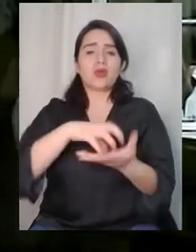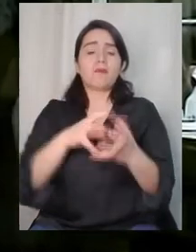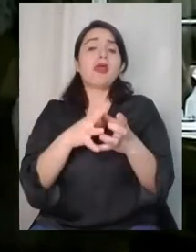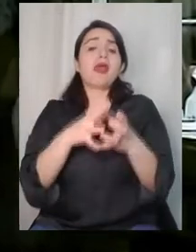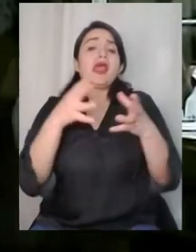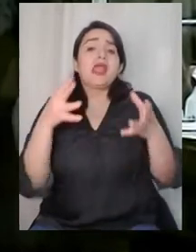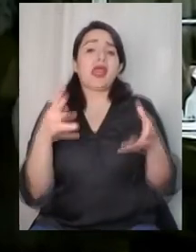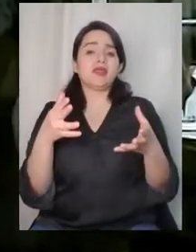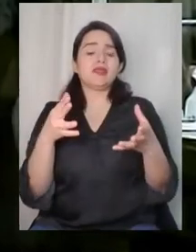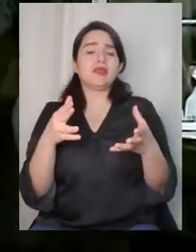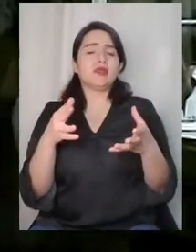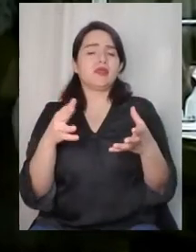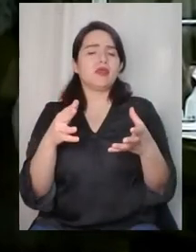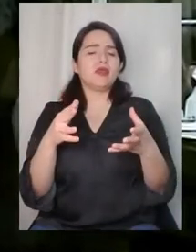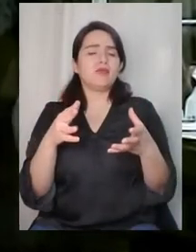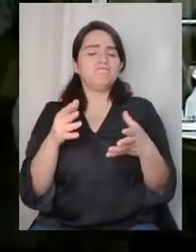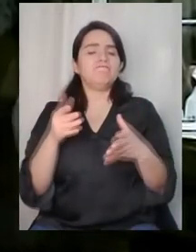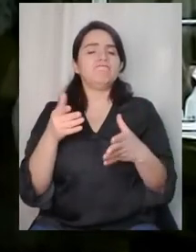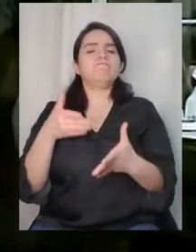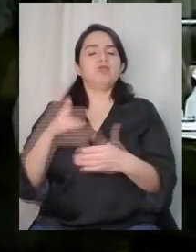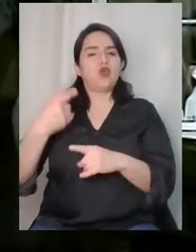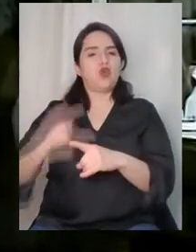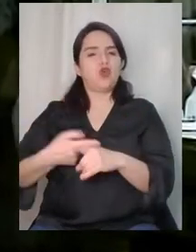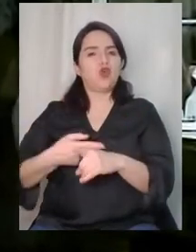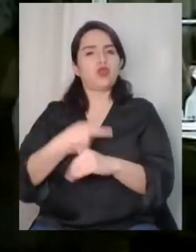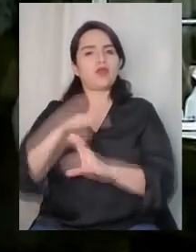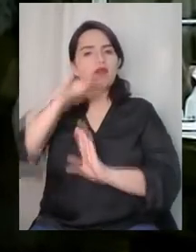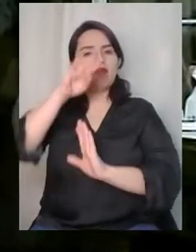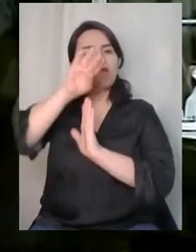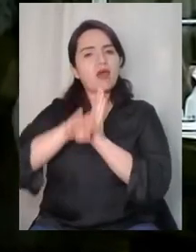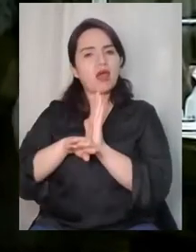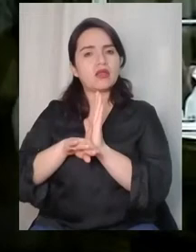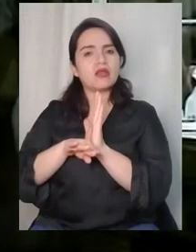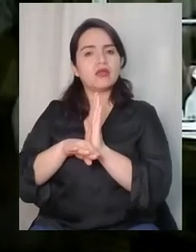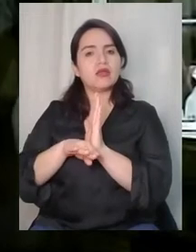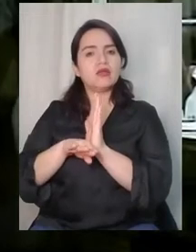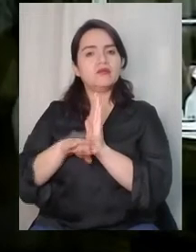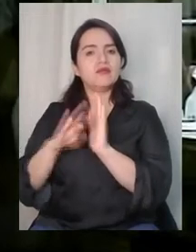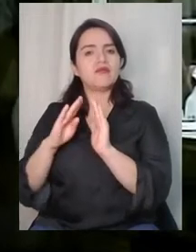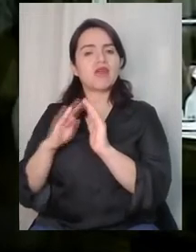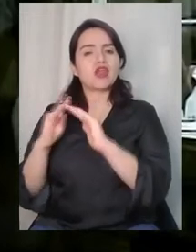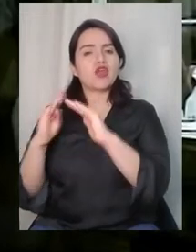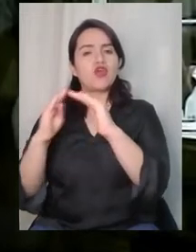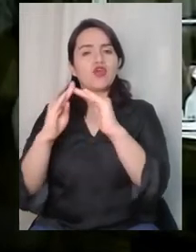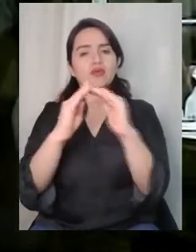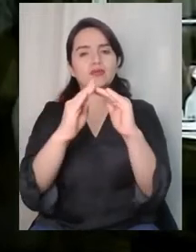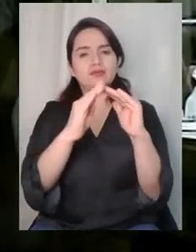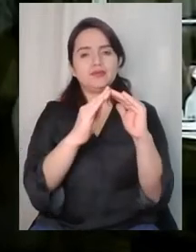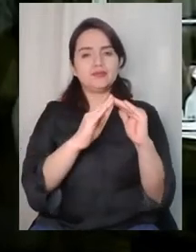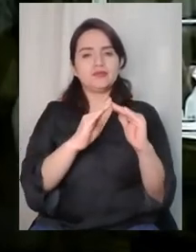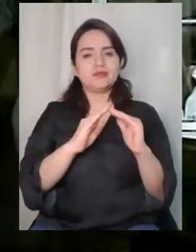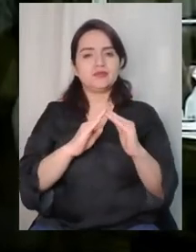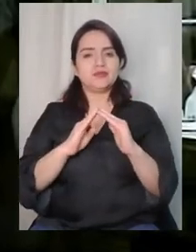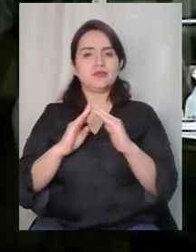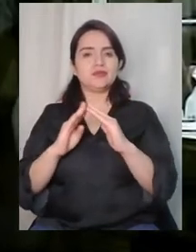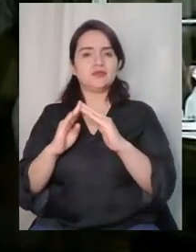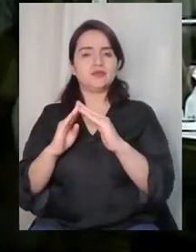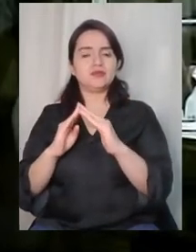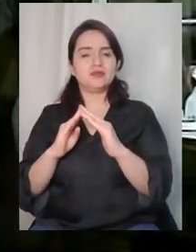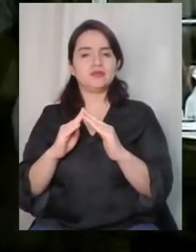a escalas de barrio que tenemos y donde hay una movilidad mucho más